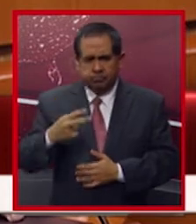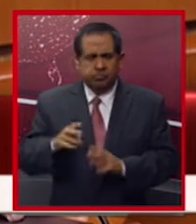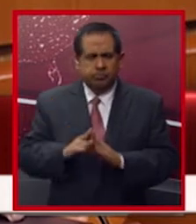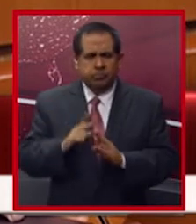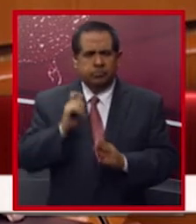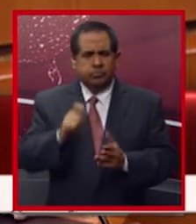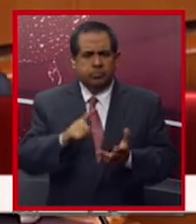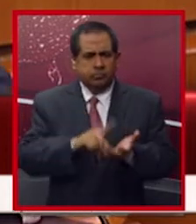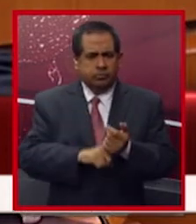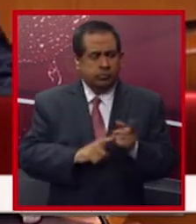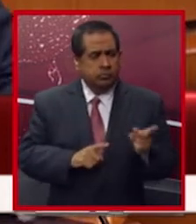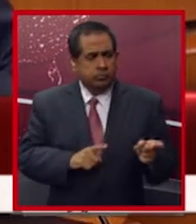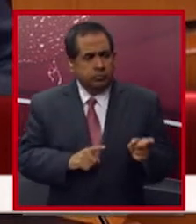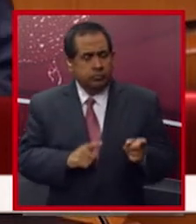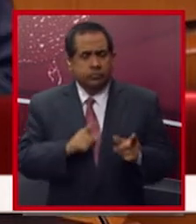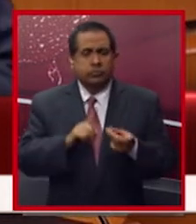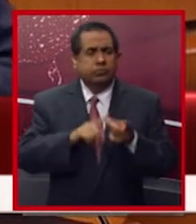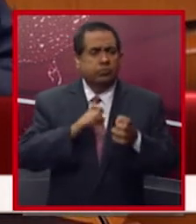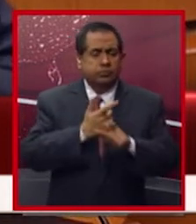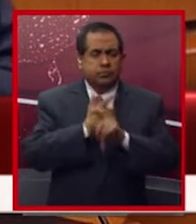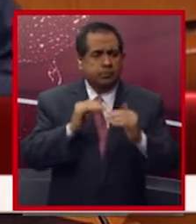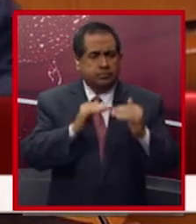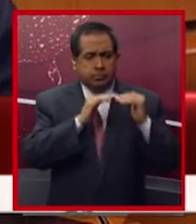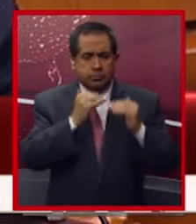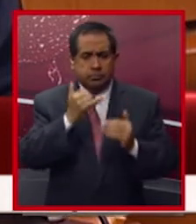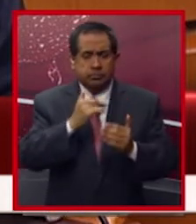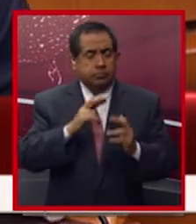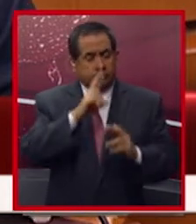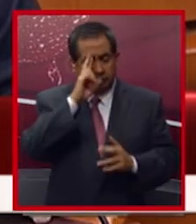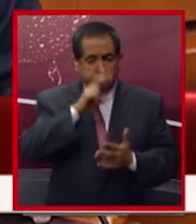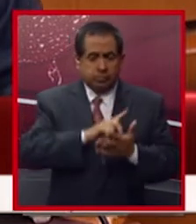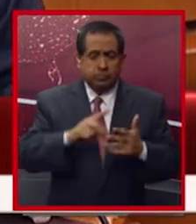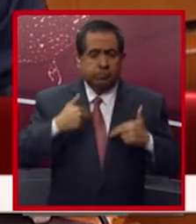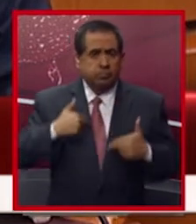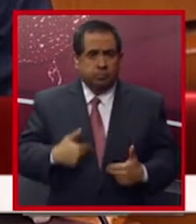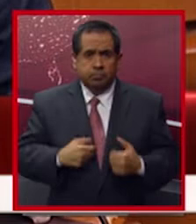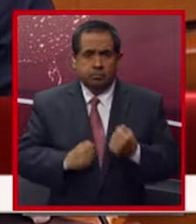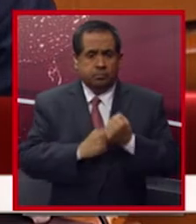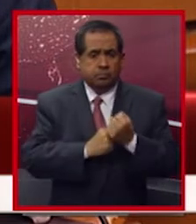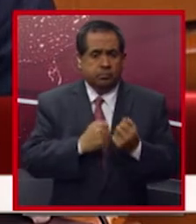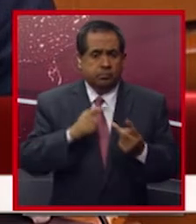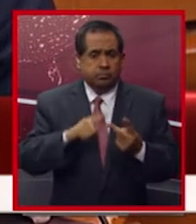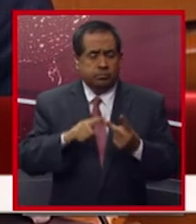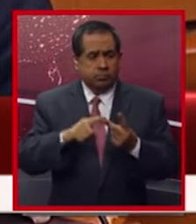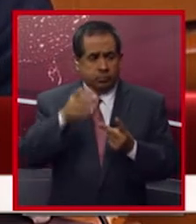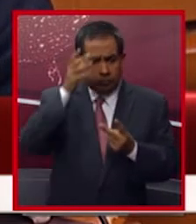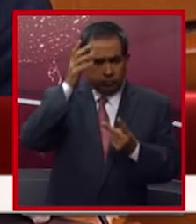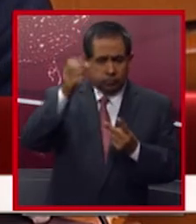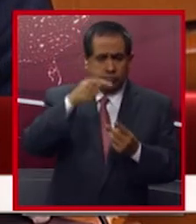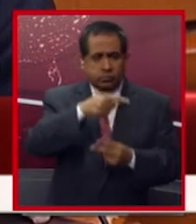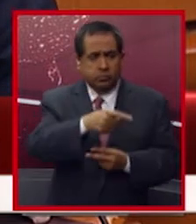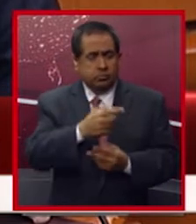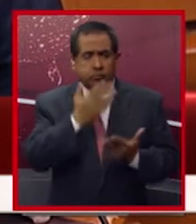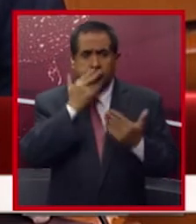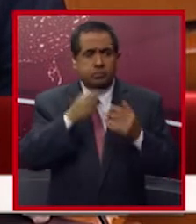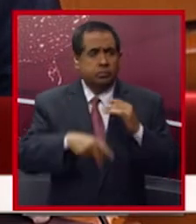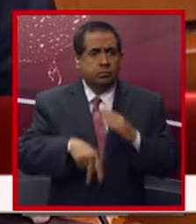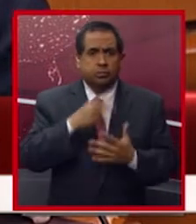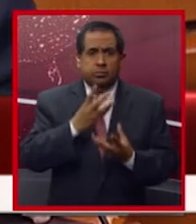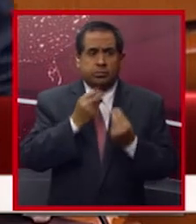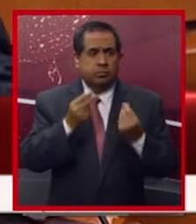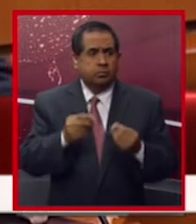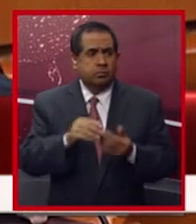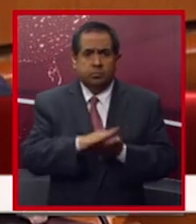de la vigencia de la democracia y del respeto a los derechos fundamentales del hombre, dos conceptos que están en peligro en la República